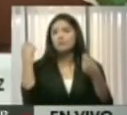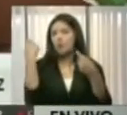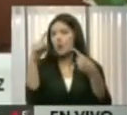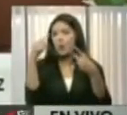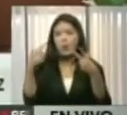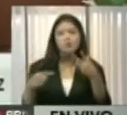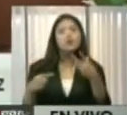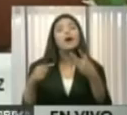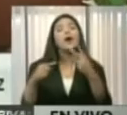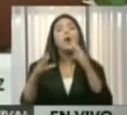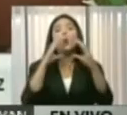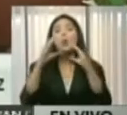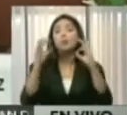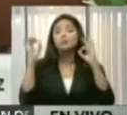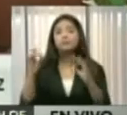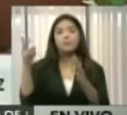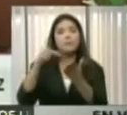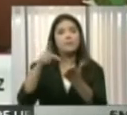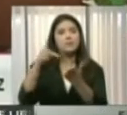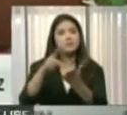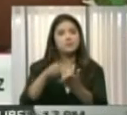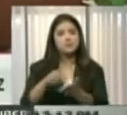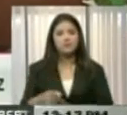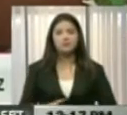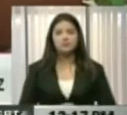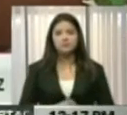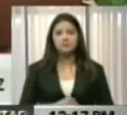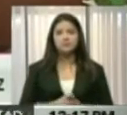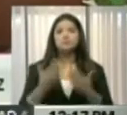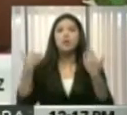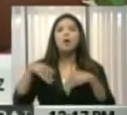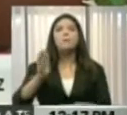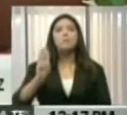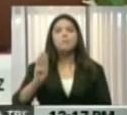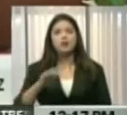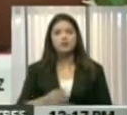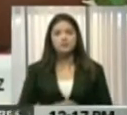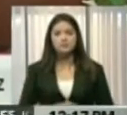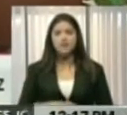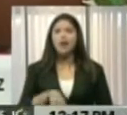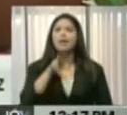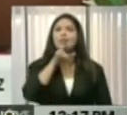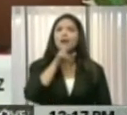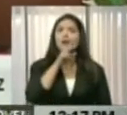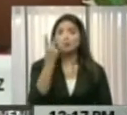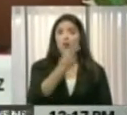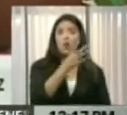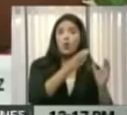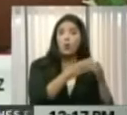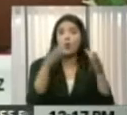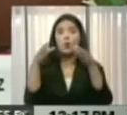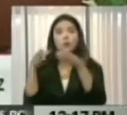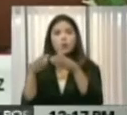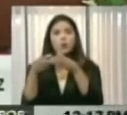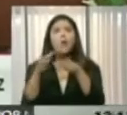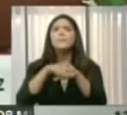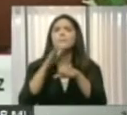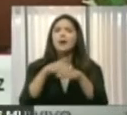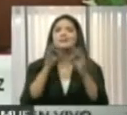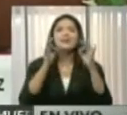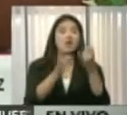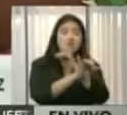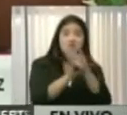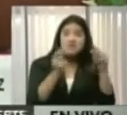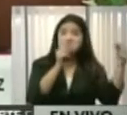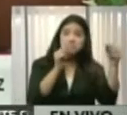la comunicación participativa. B. Declaraciones conjuntas a fin de cada ciclo y